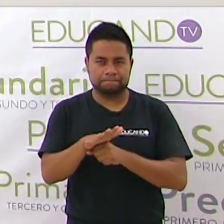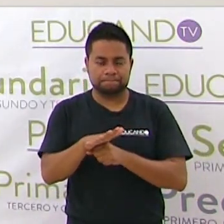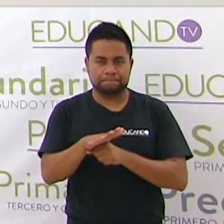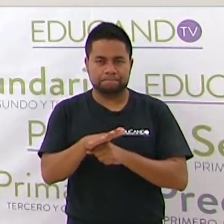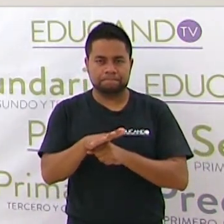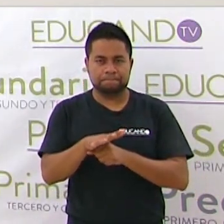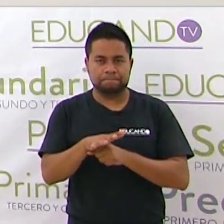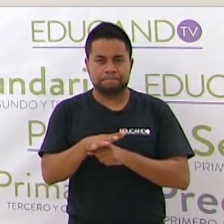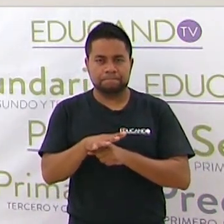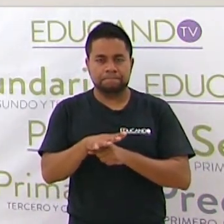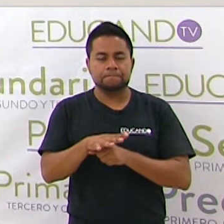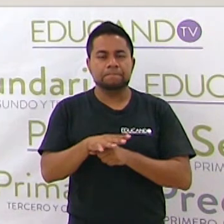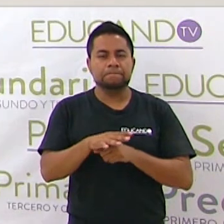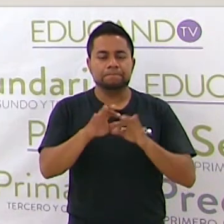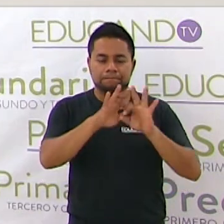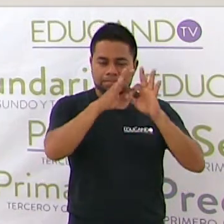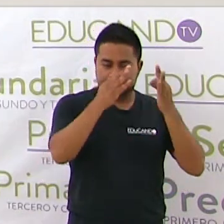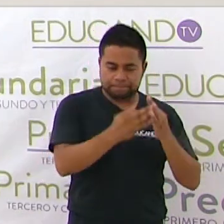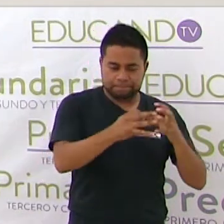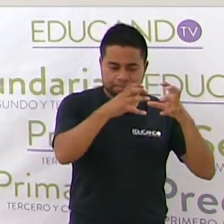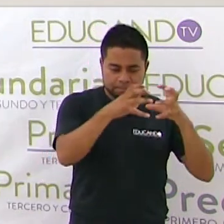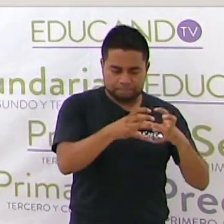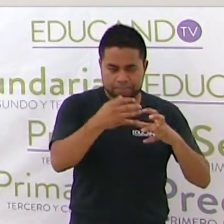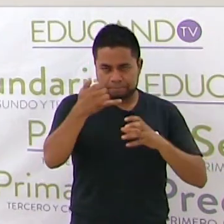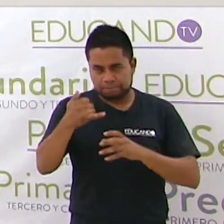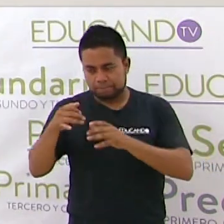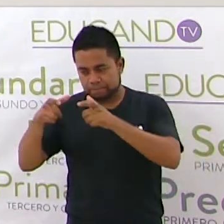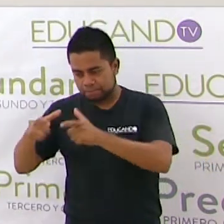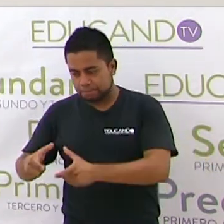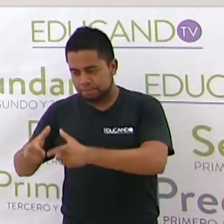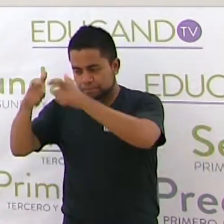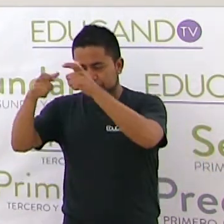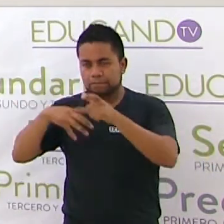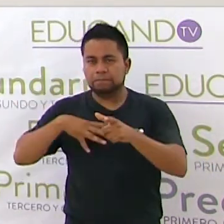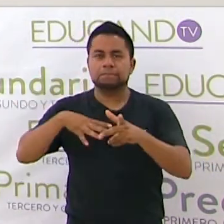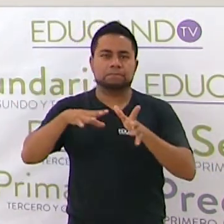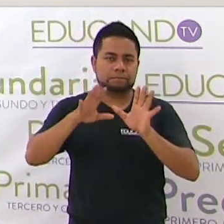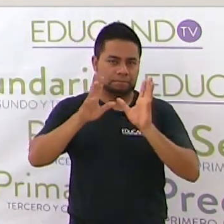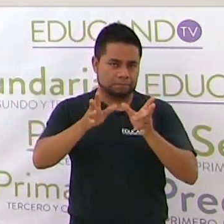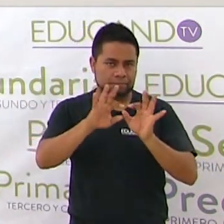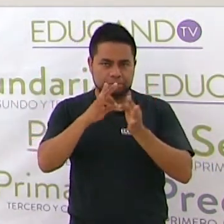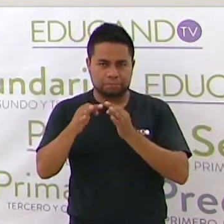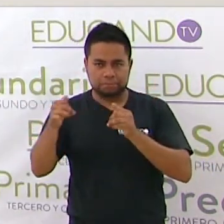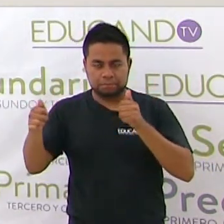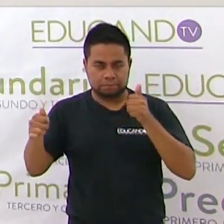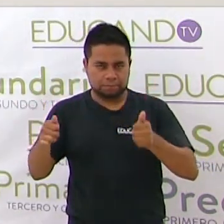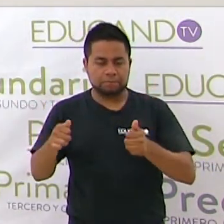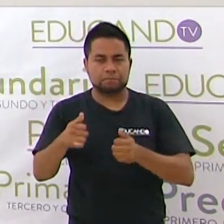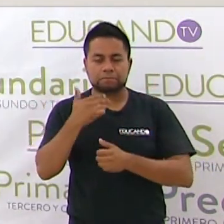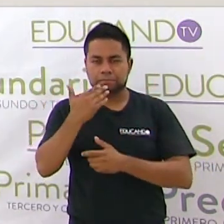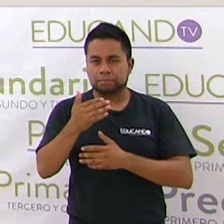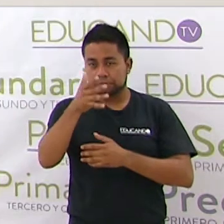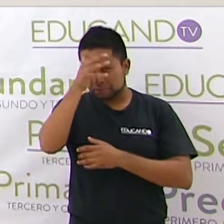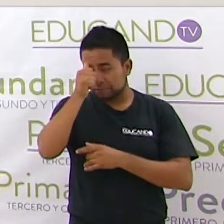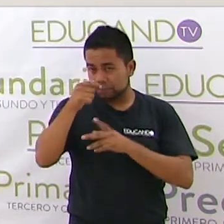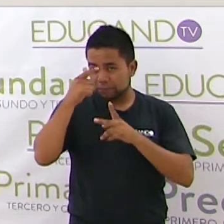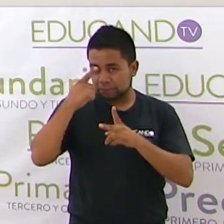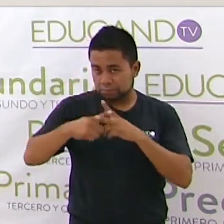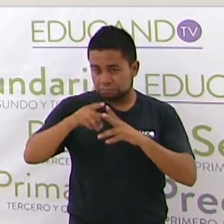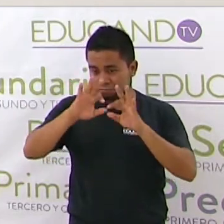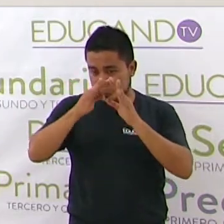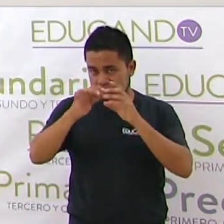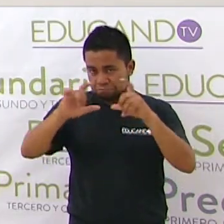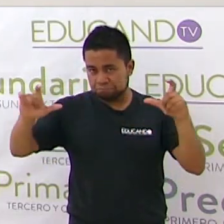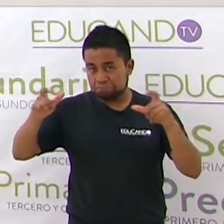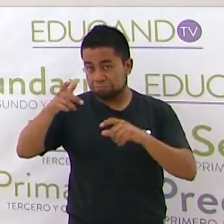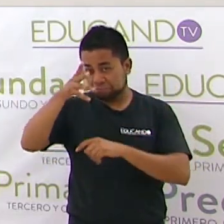cuerpos geométricos, cilindro y esfera. Aquí vamos a ponerle con C mayúscula. Listo. Las fórmulas. ¿Sí las recuerdan, niñas y niños? Bien